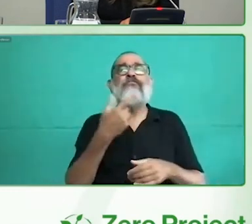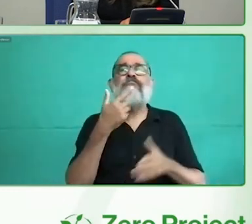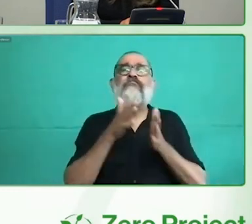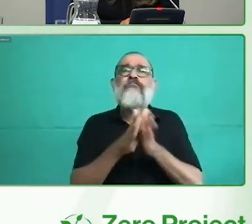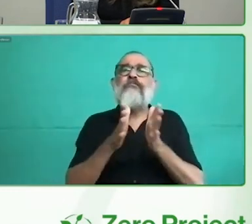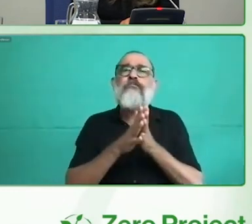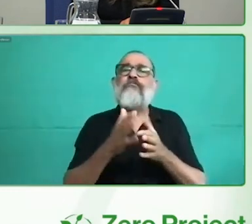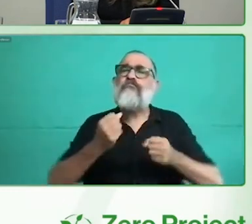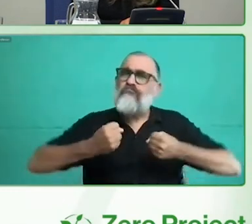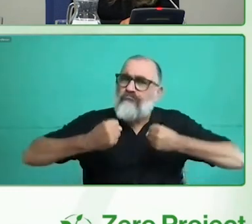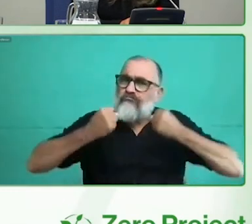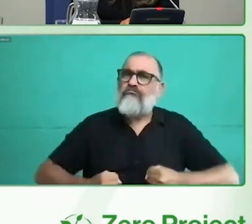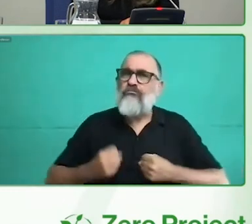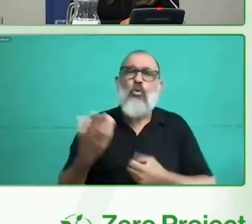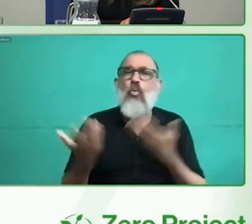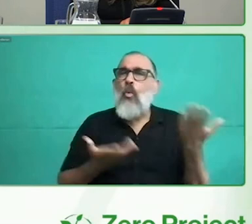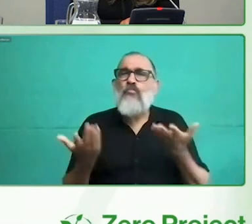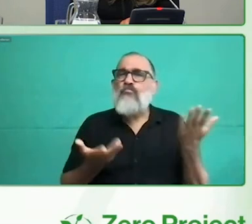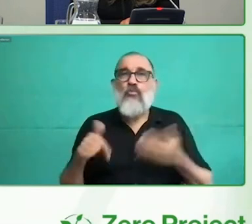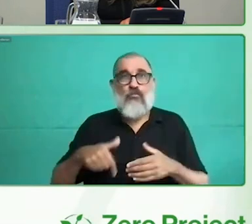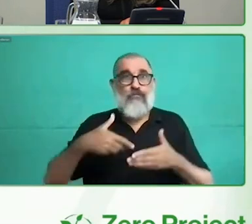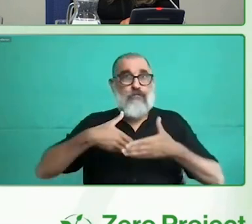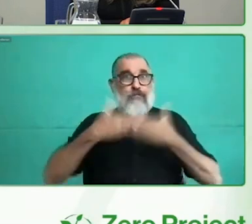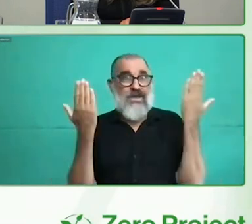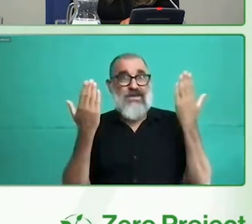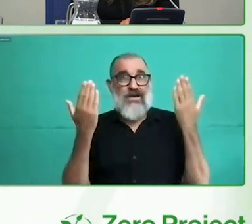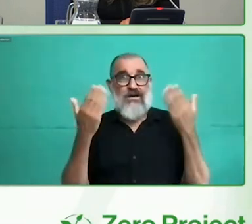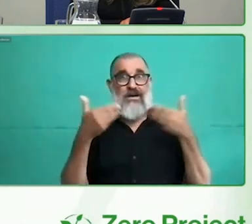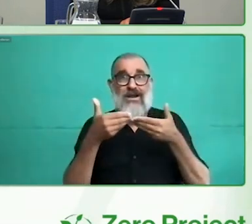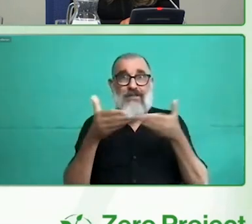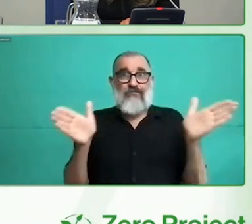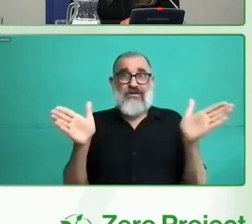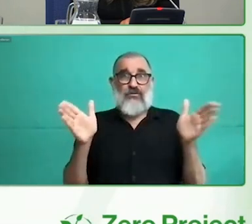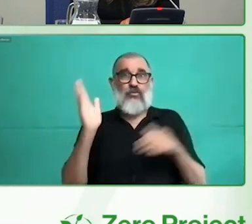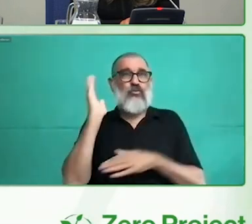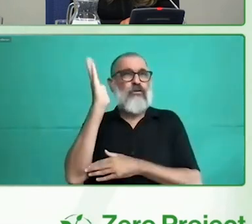por medio de la tecnología y de entornos accesibles.